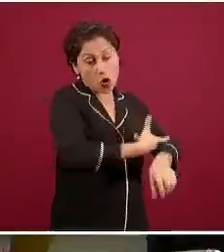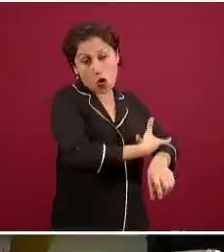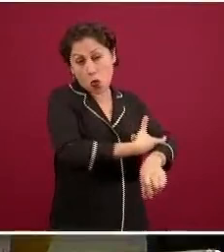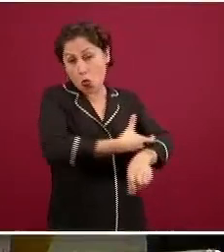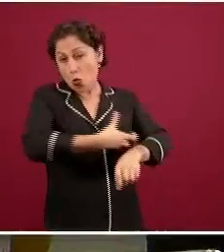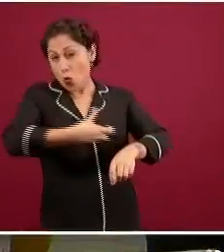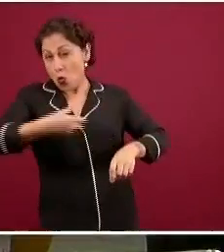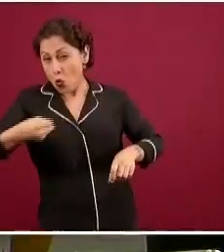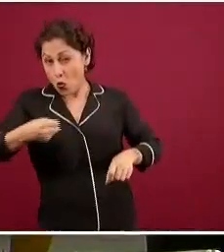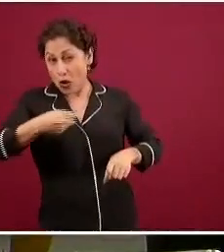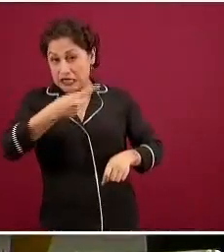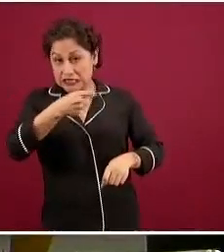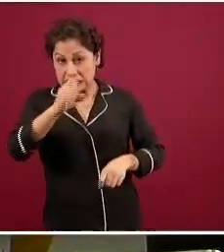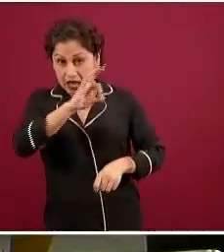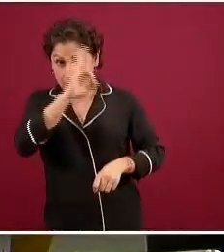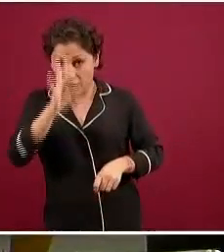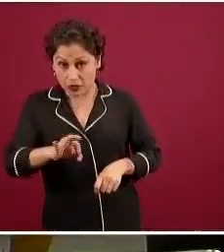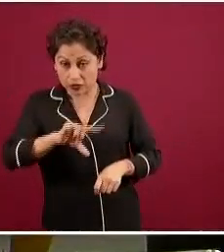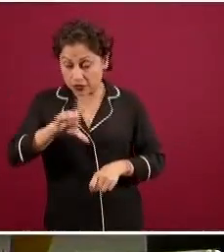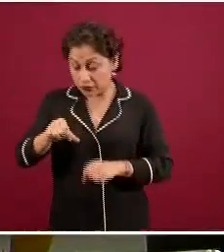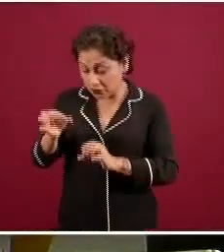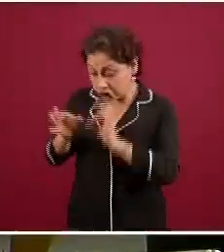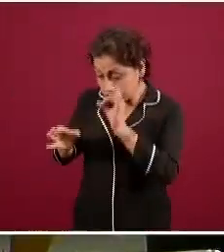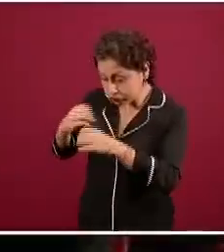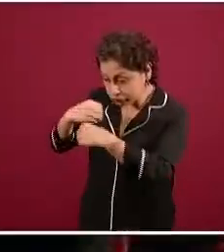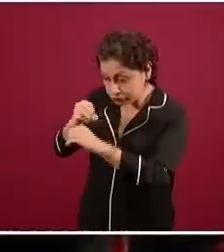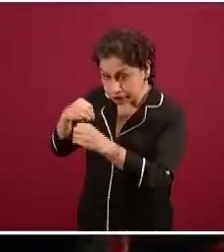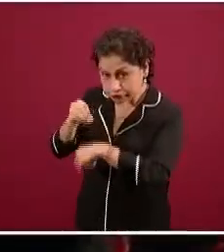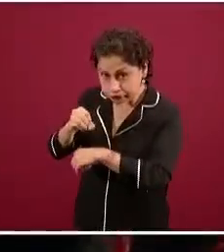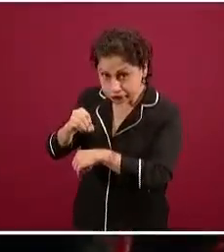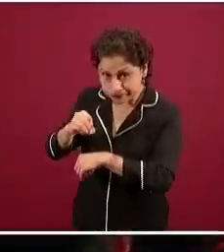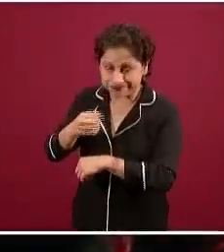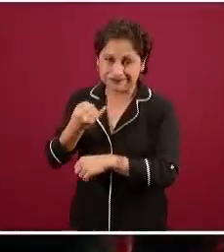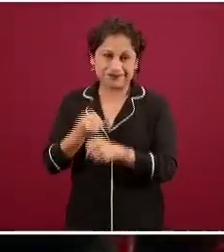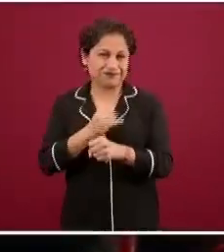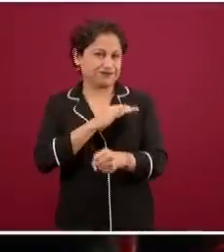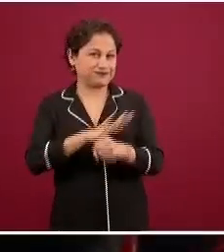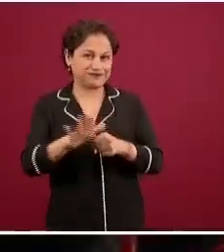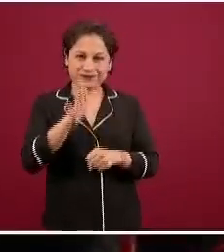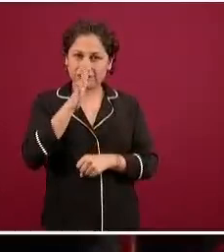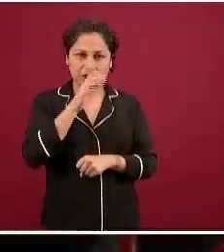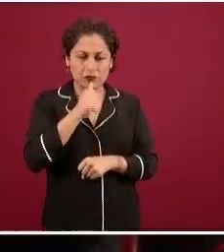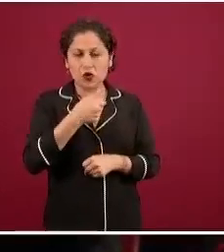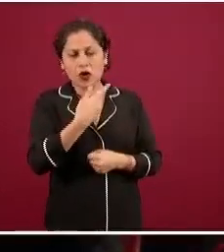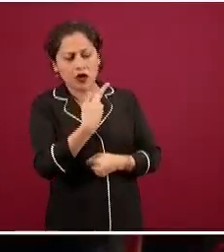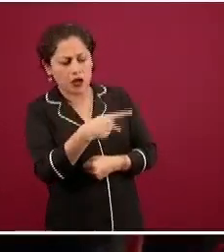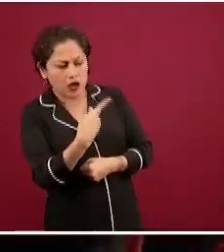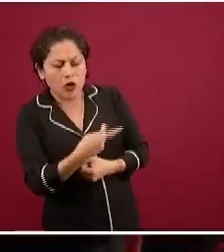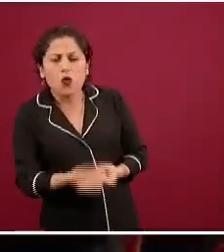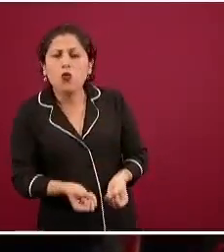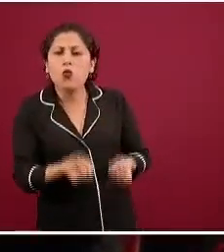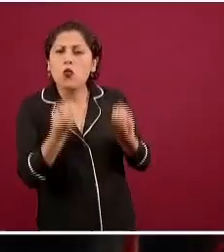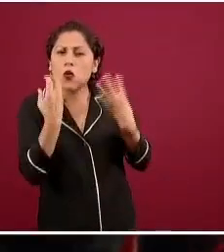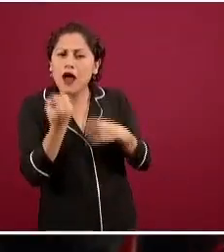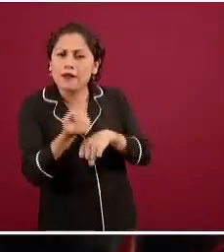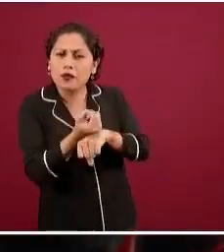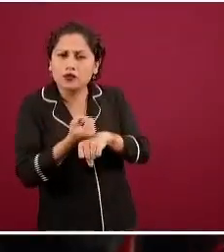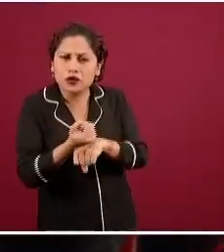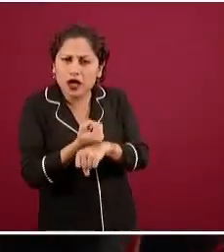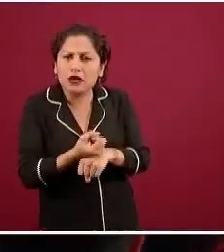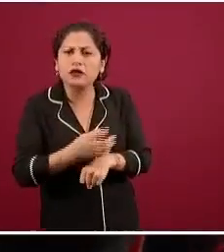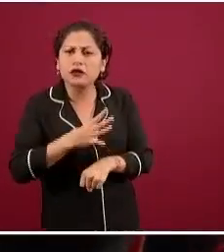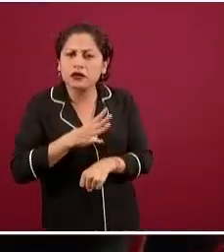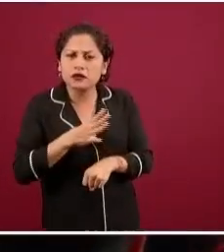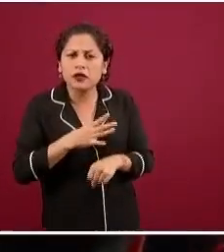sangre. ¿Cómo puedo saber cuánta hemoglobina tiene el sujeto? Lo que hago es que le tomo una muestra